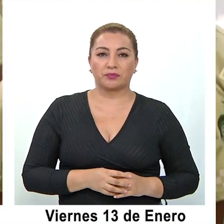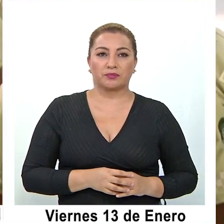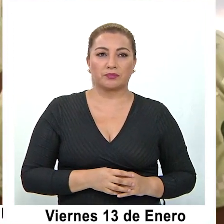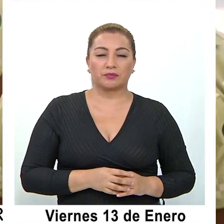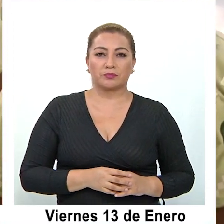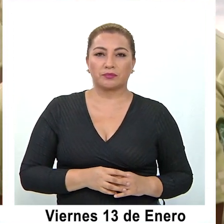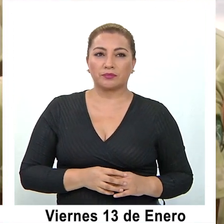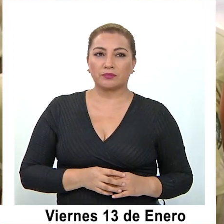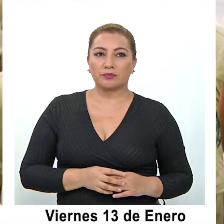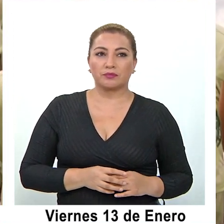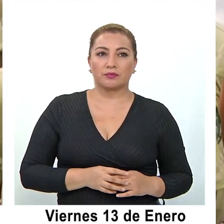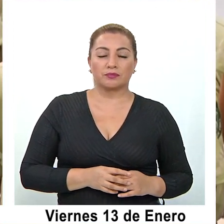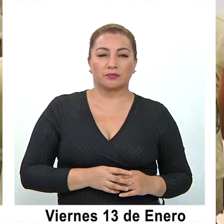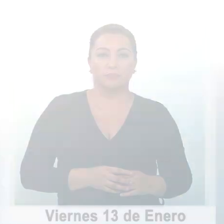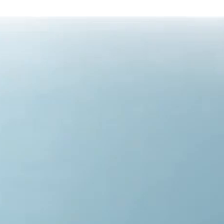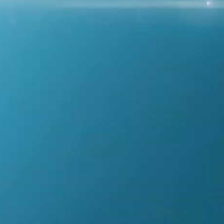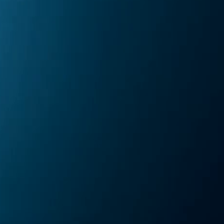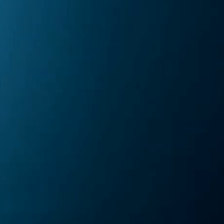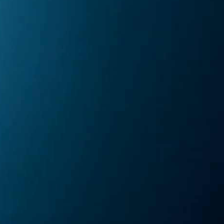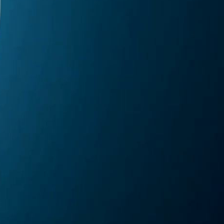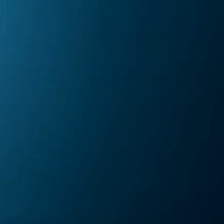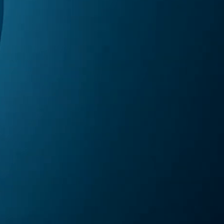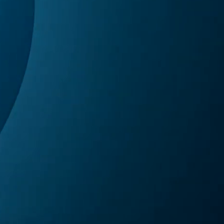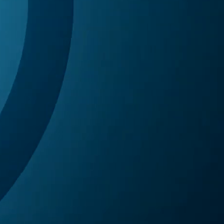y, por cierto, del detenido.